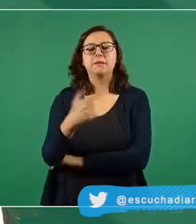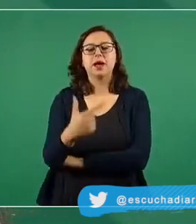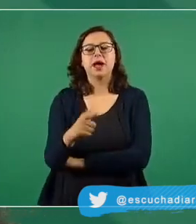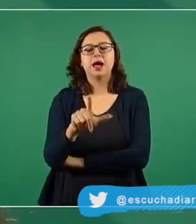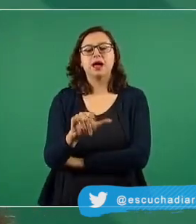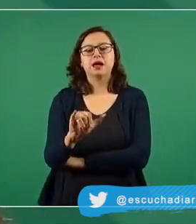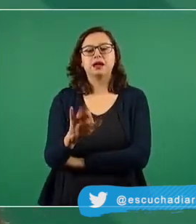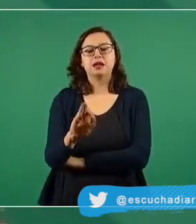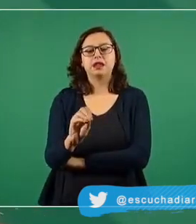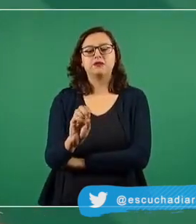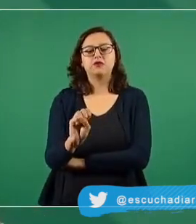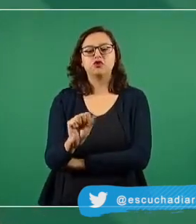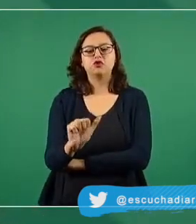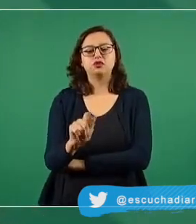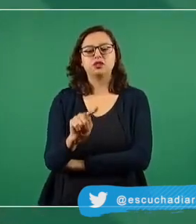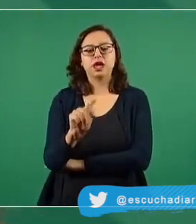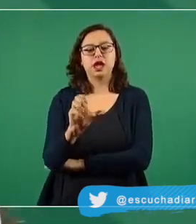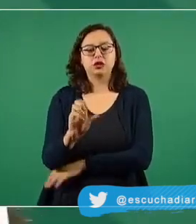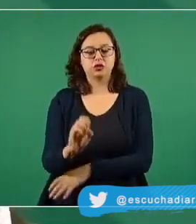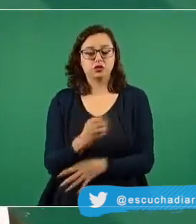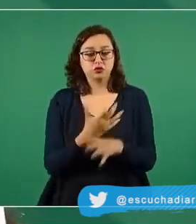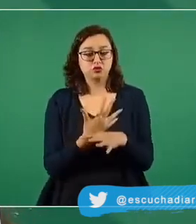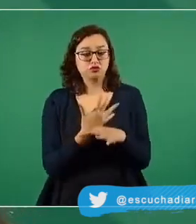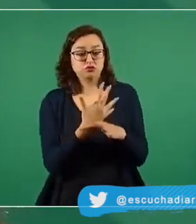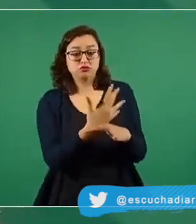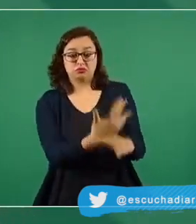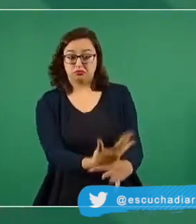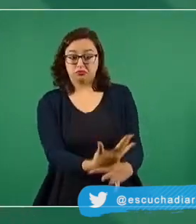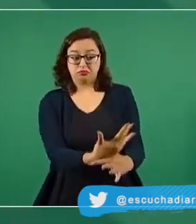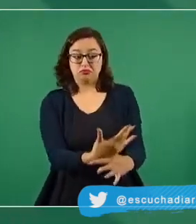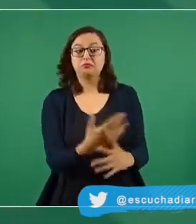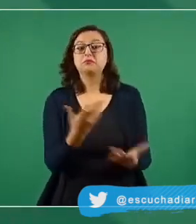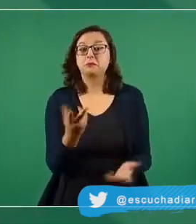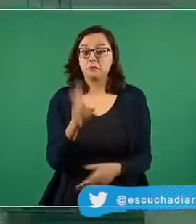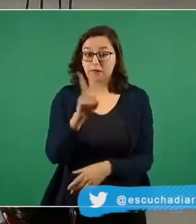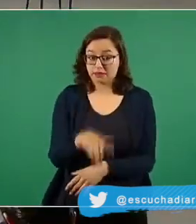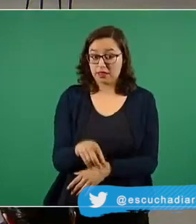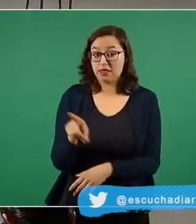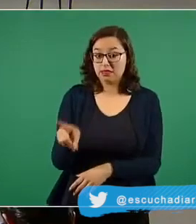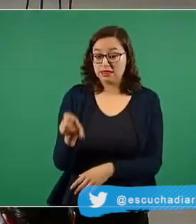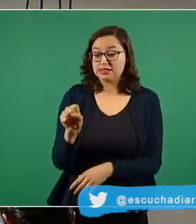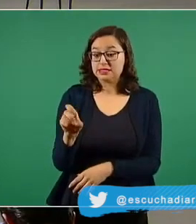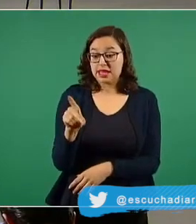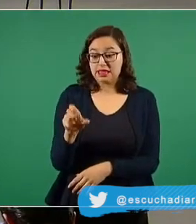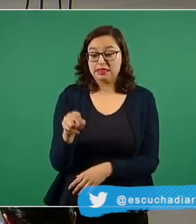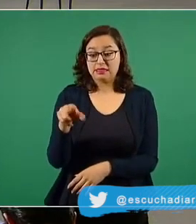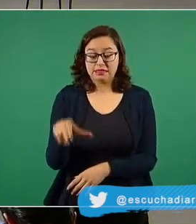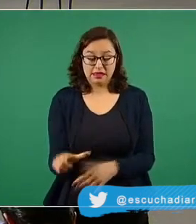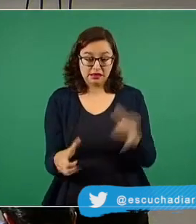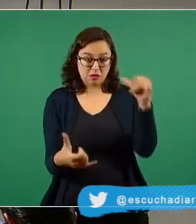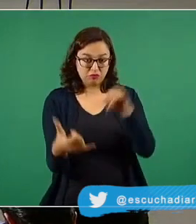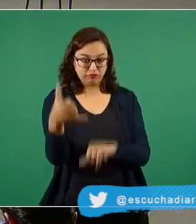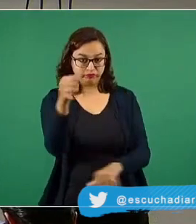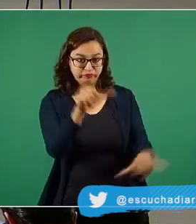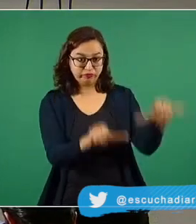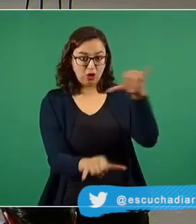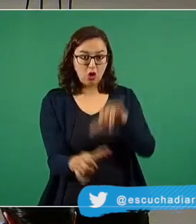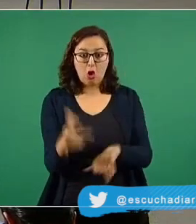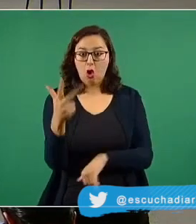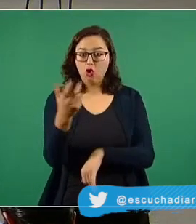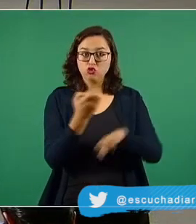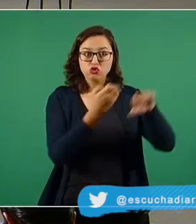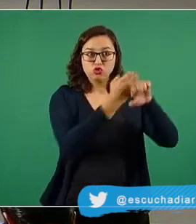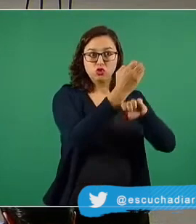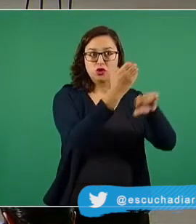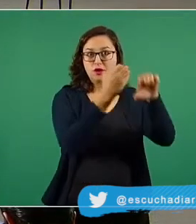Vida. En esa nota, el diario asegura que Sedena utilizó ese herbicida en viveros de 8 estados del país